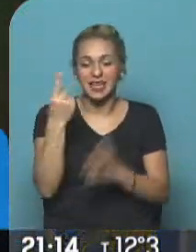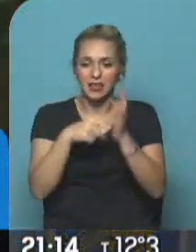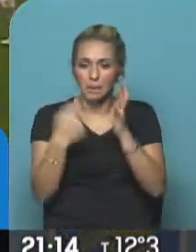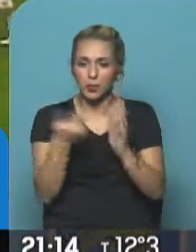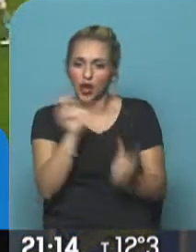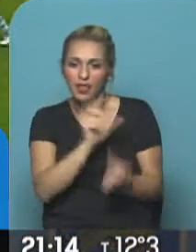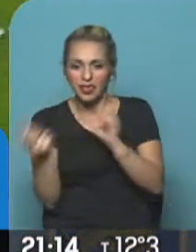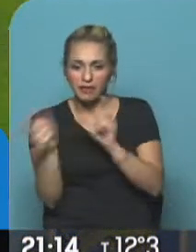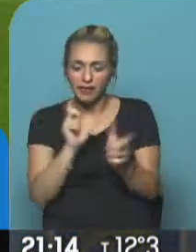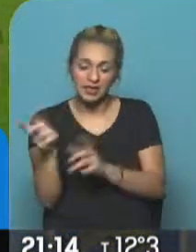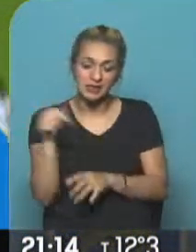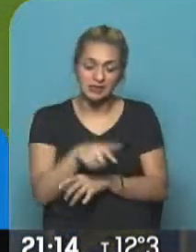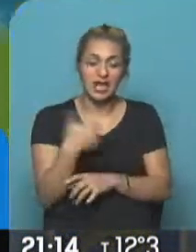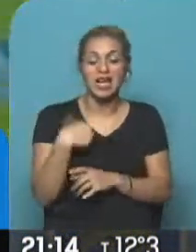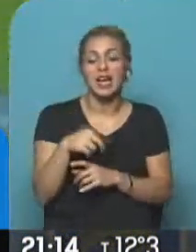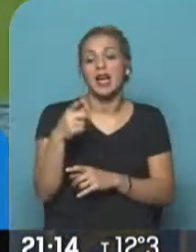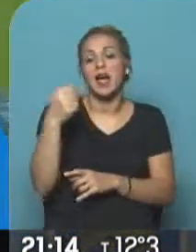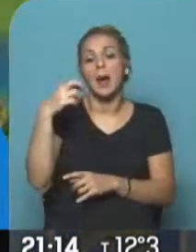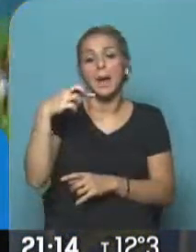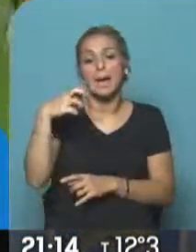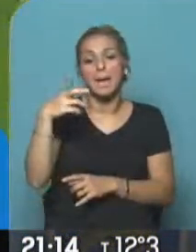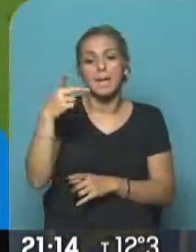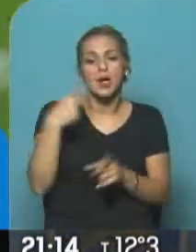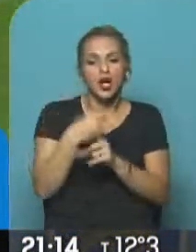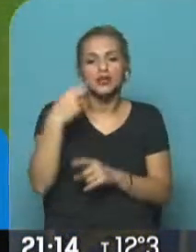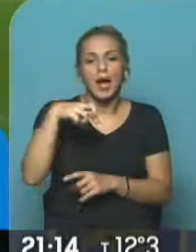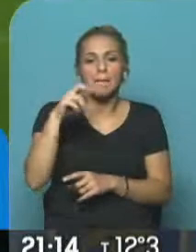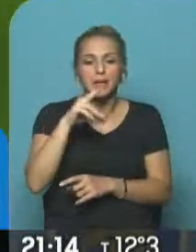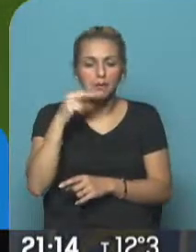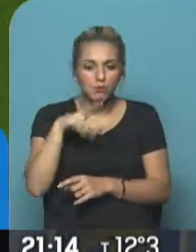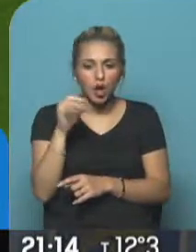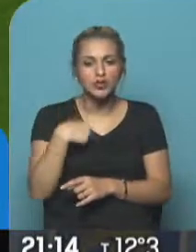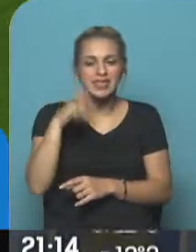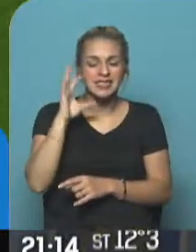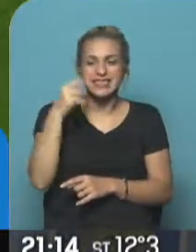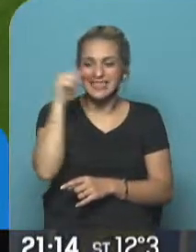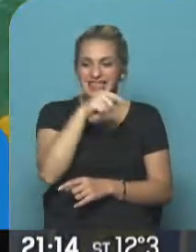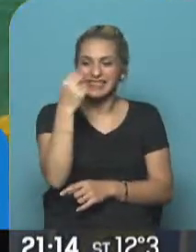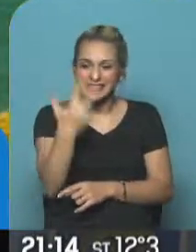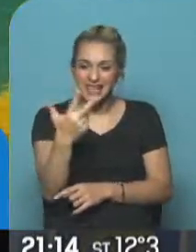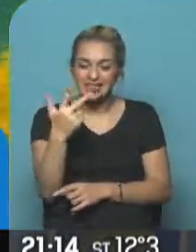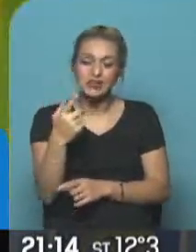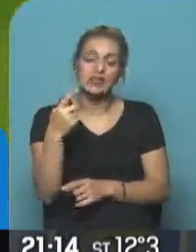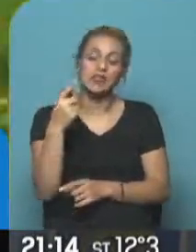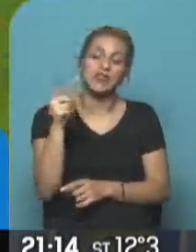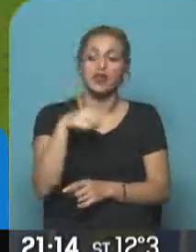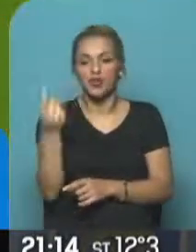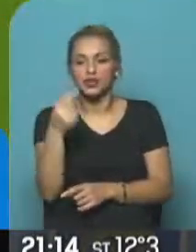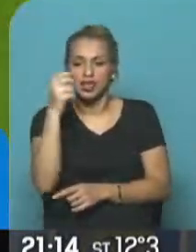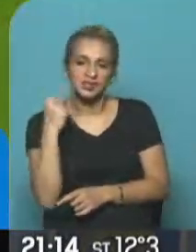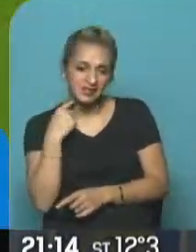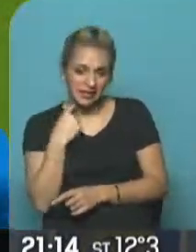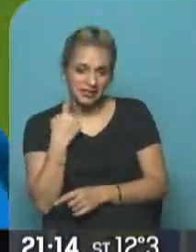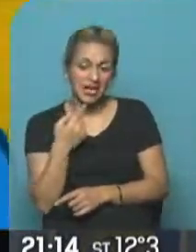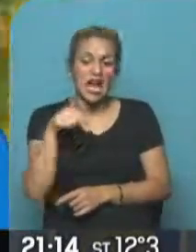de diferencia entre los Springboks y los Pumas. Se acuerdan del 73-13, en este caso